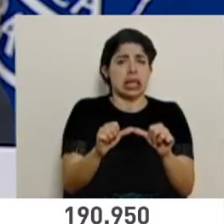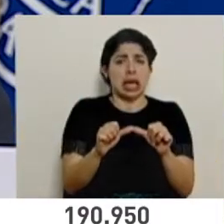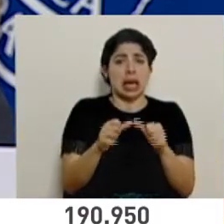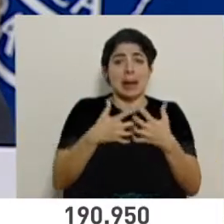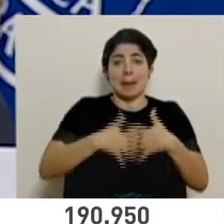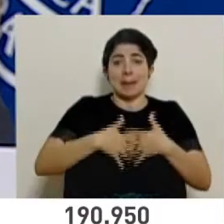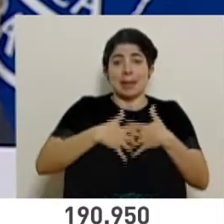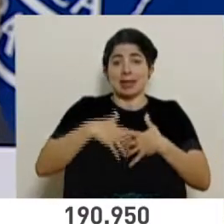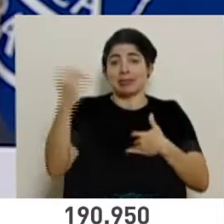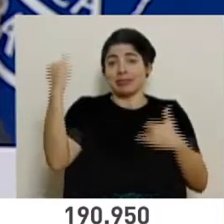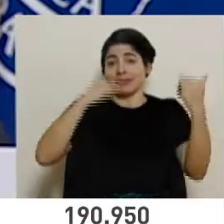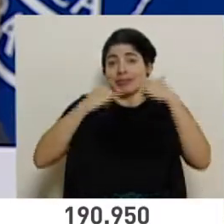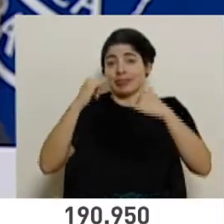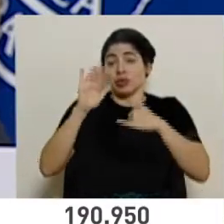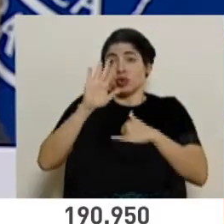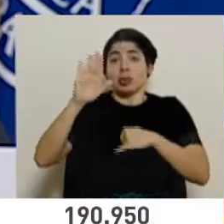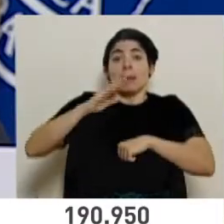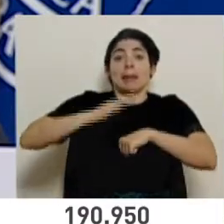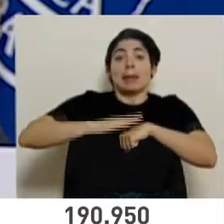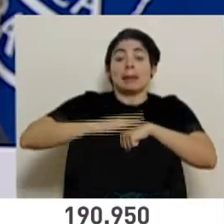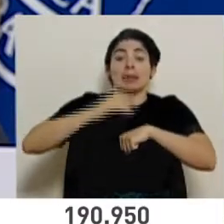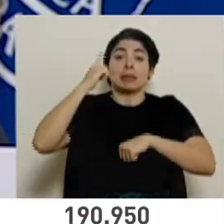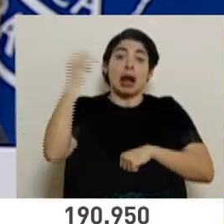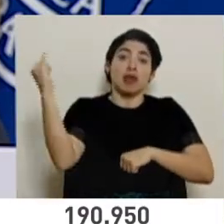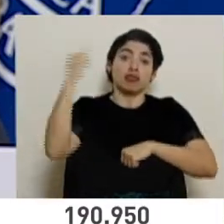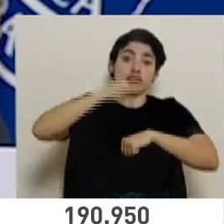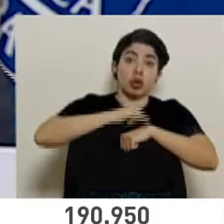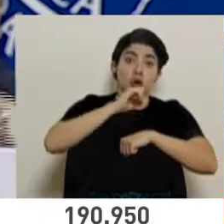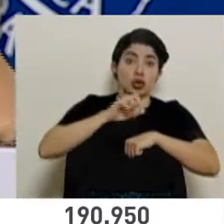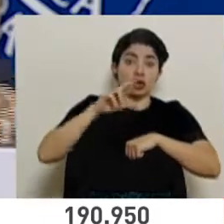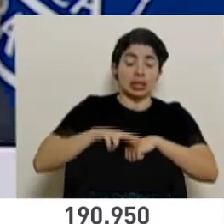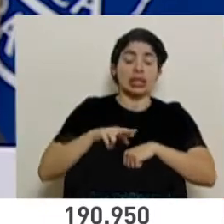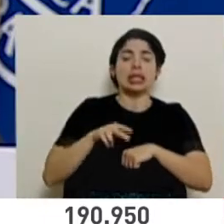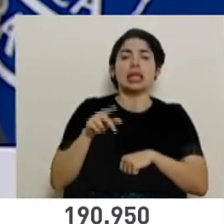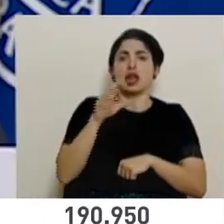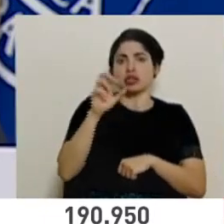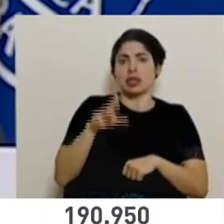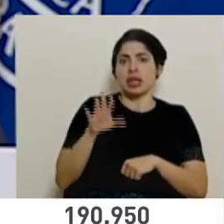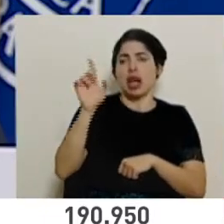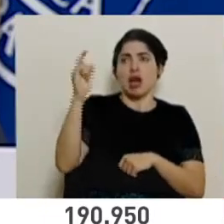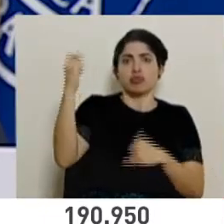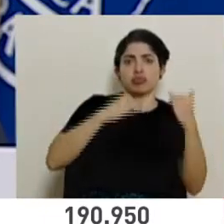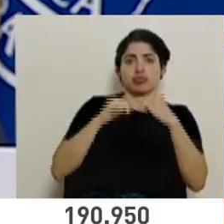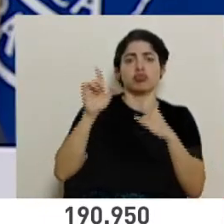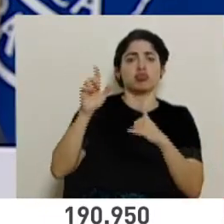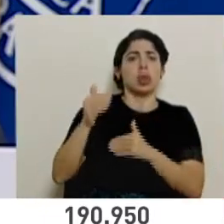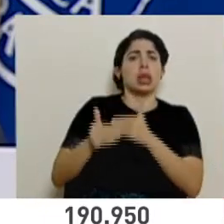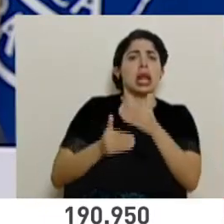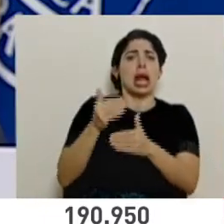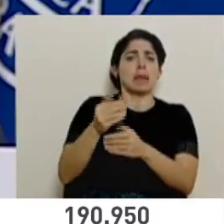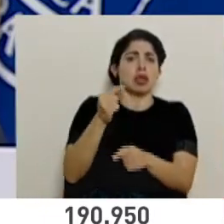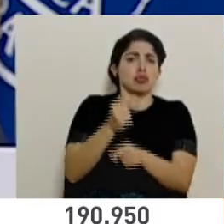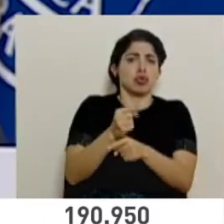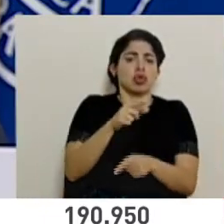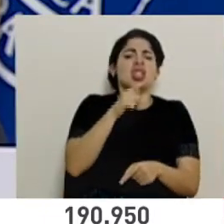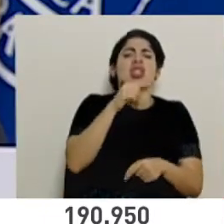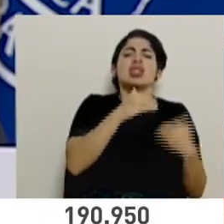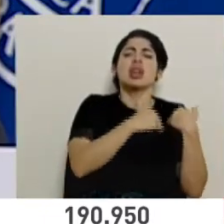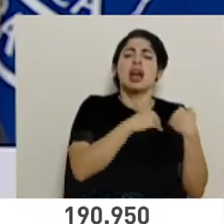aerolíneas que plantean sus permisos de operación hacia Costa Rica reciben el trámite correcto de parte de Aviación